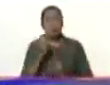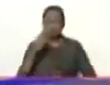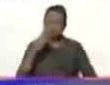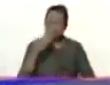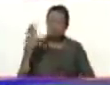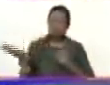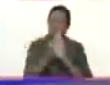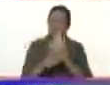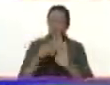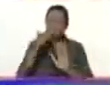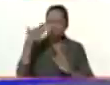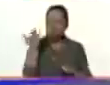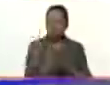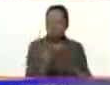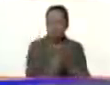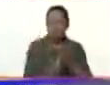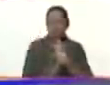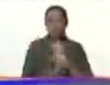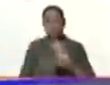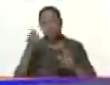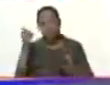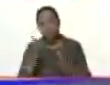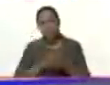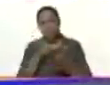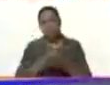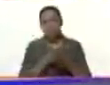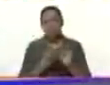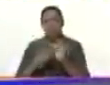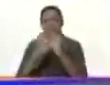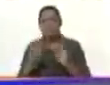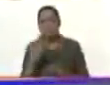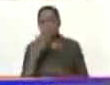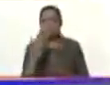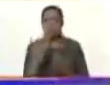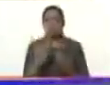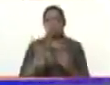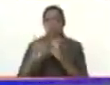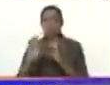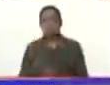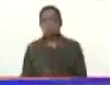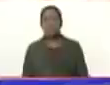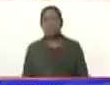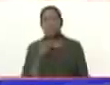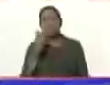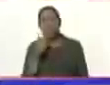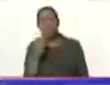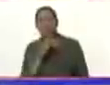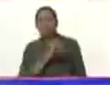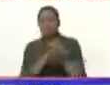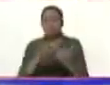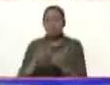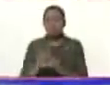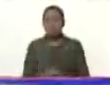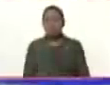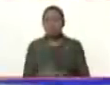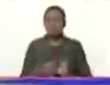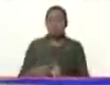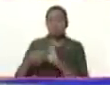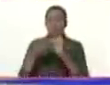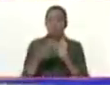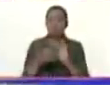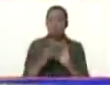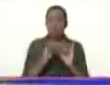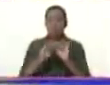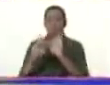frente de sus luchas. Aquí estoy, al frente de ustedes, al lado de ustedes, unido a